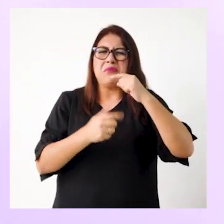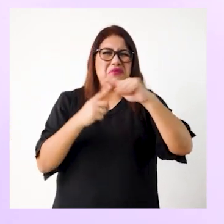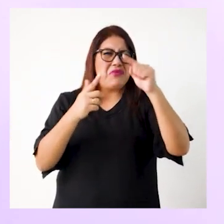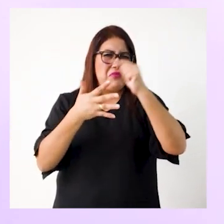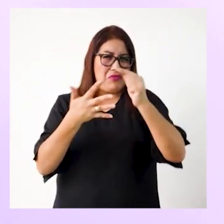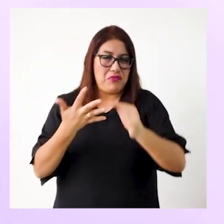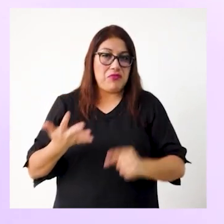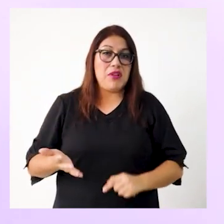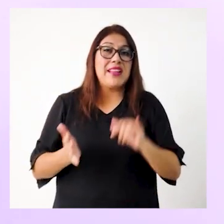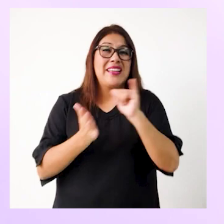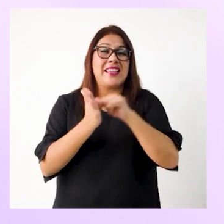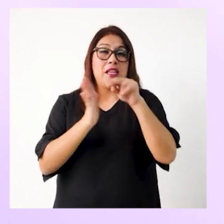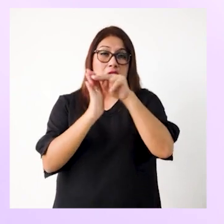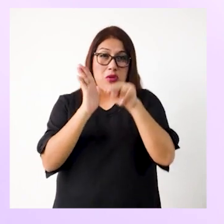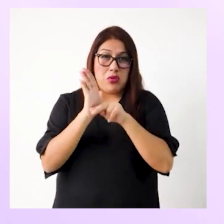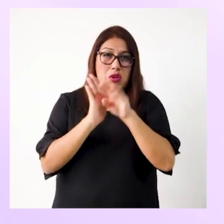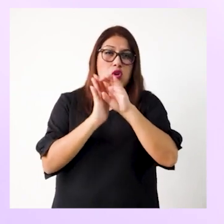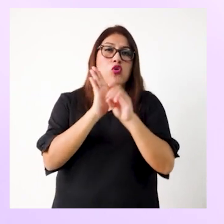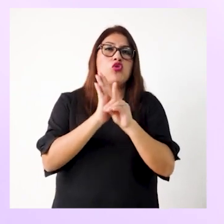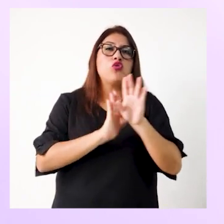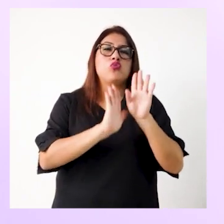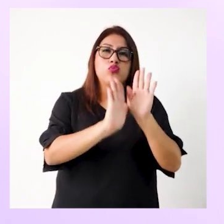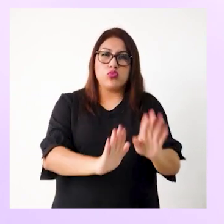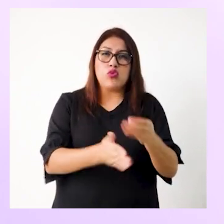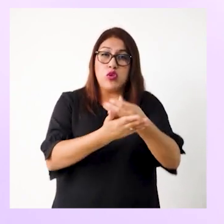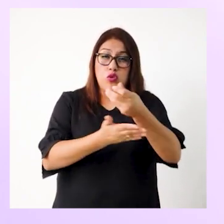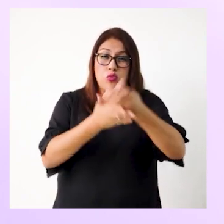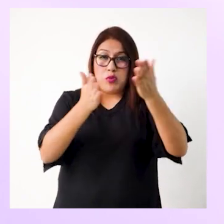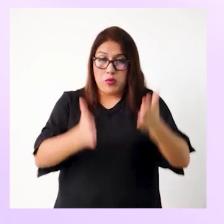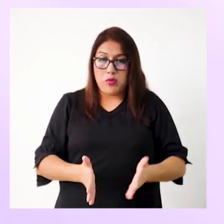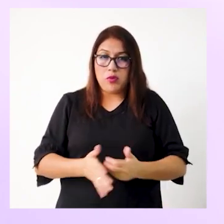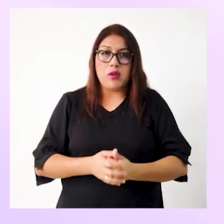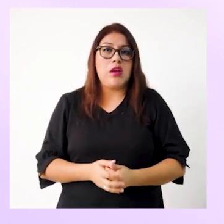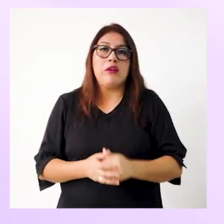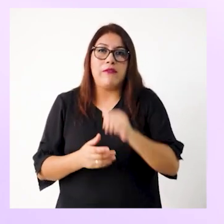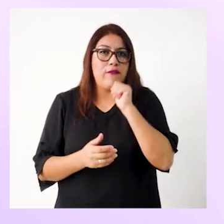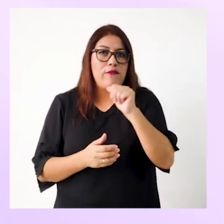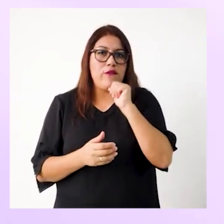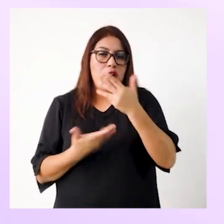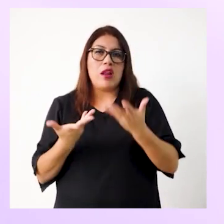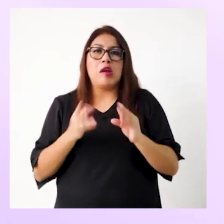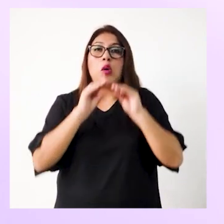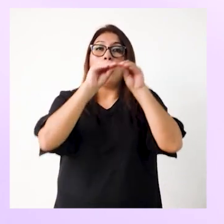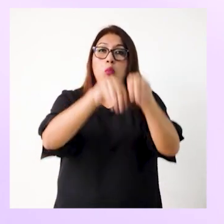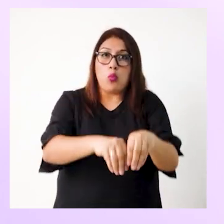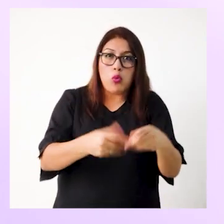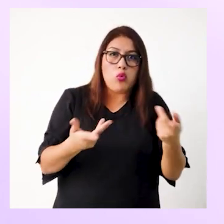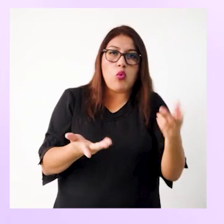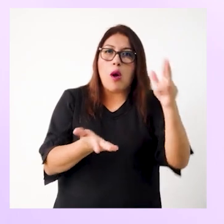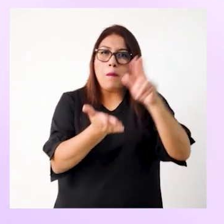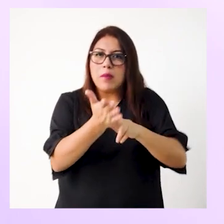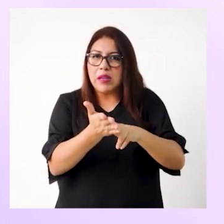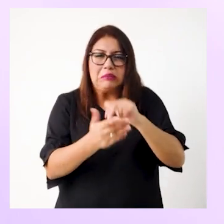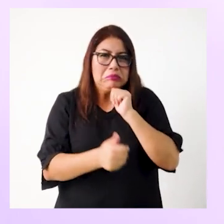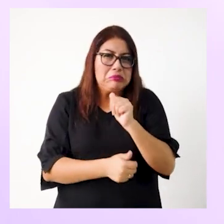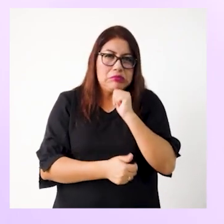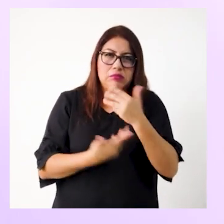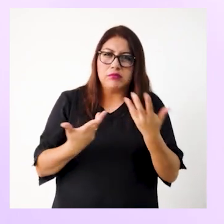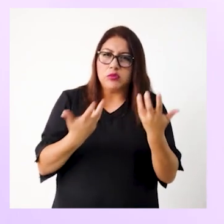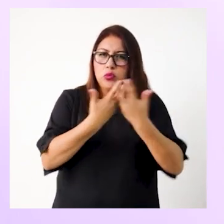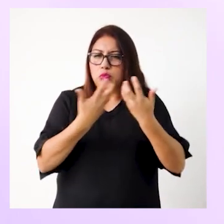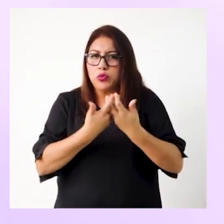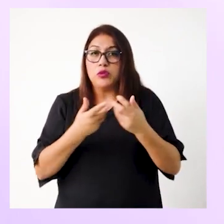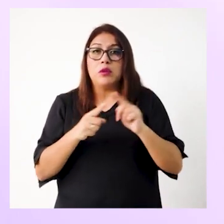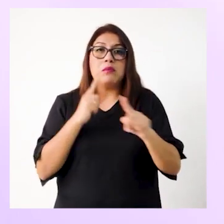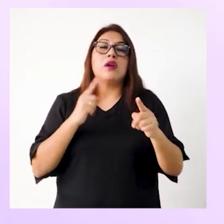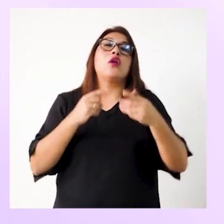mayores, etcétera, etcétera. Esta norma del Código del Consumidor, sin embargo, no se ha implementado, no se ha aplicado como correspondería y